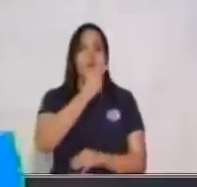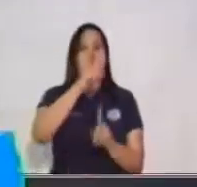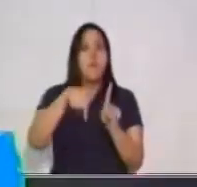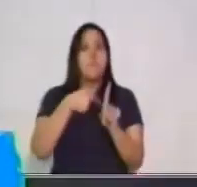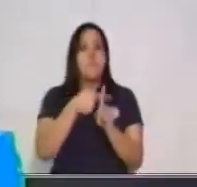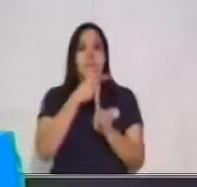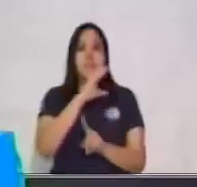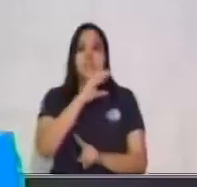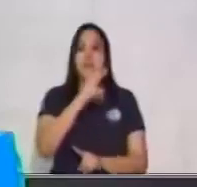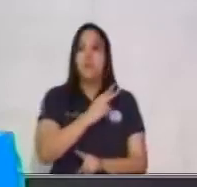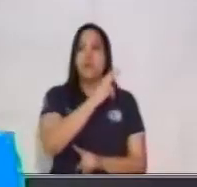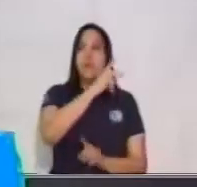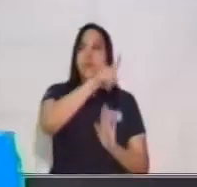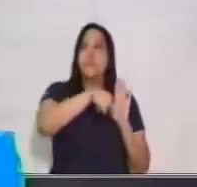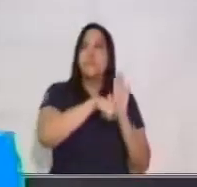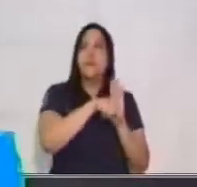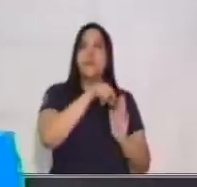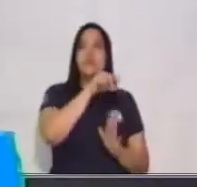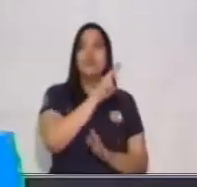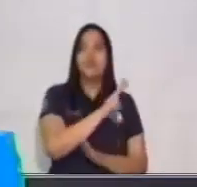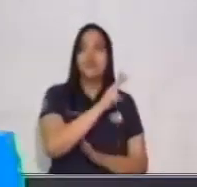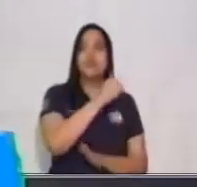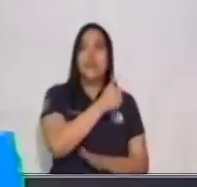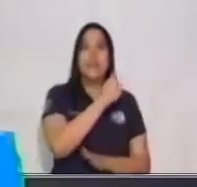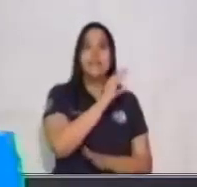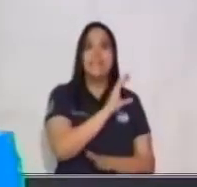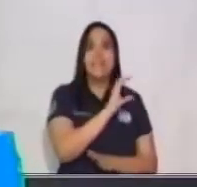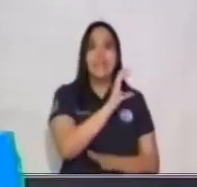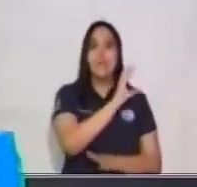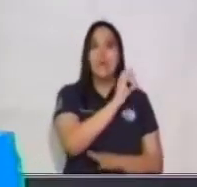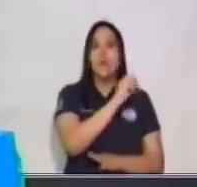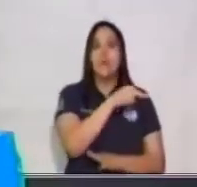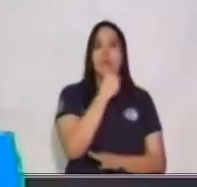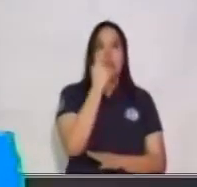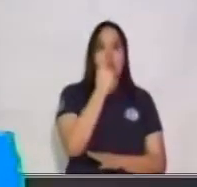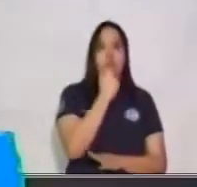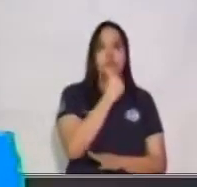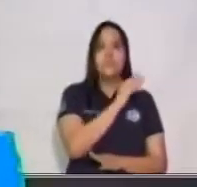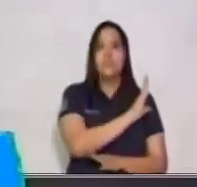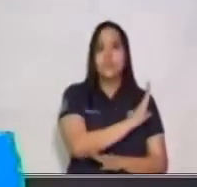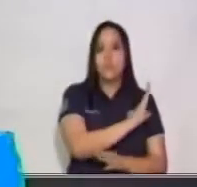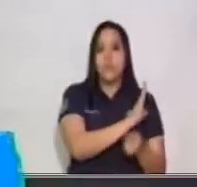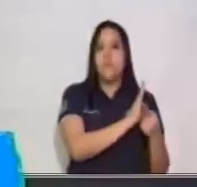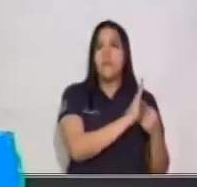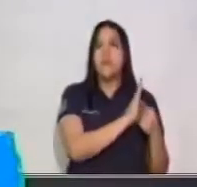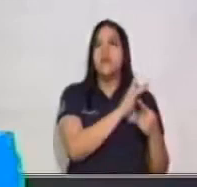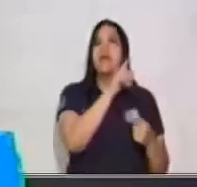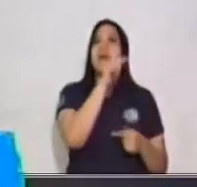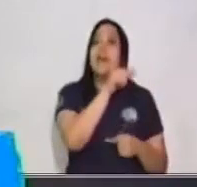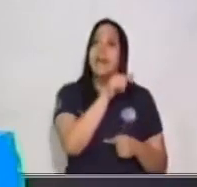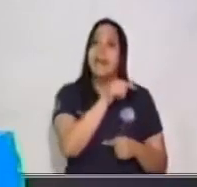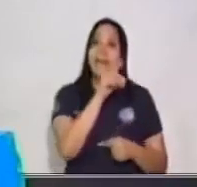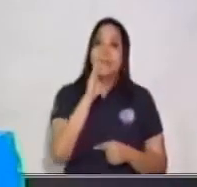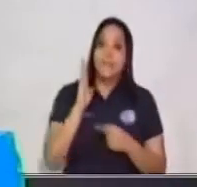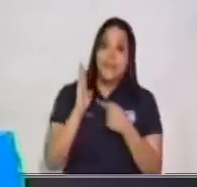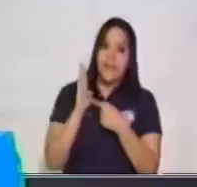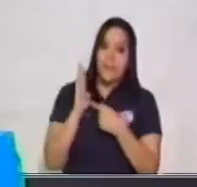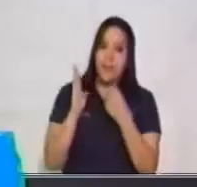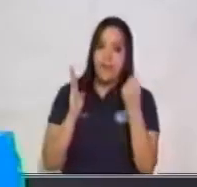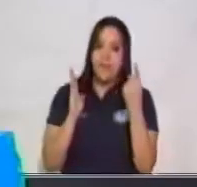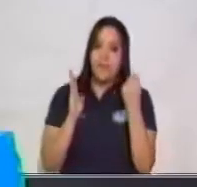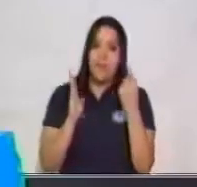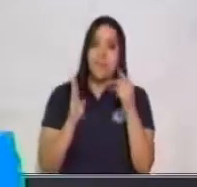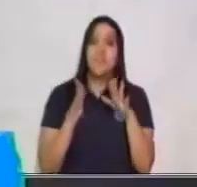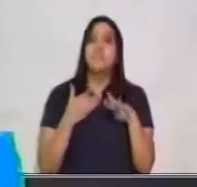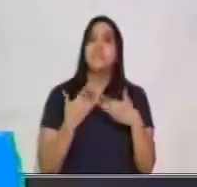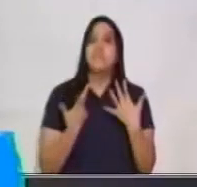más C cuadrado menos dos veces A por C, por el coseno de beta. Vamos a calcular este ángulo de aquí, ¿sí? Y para